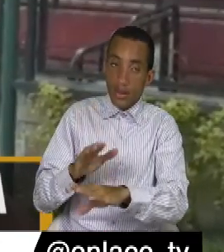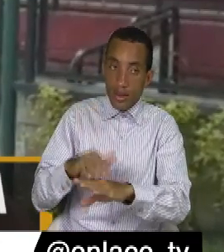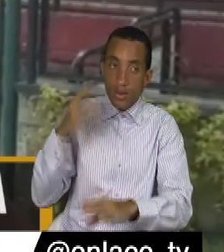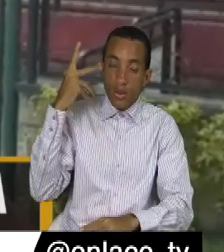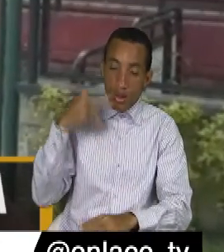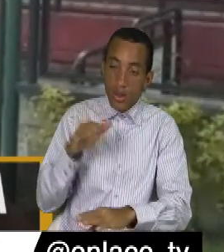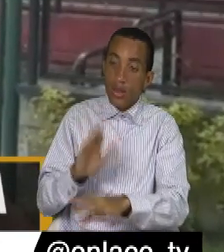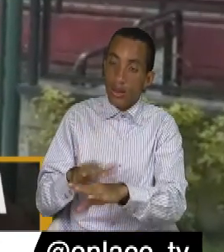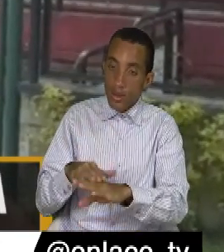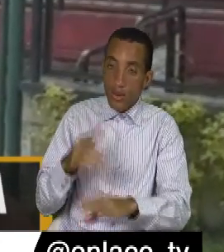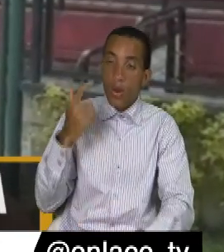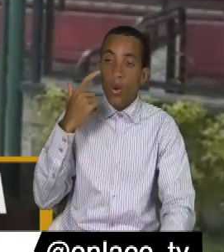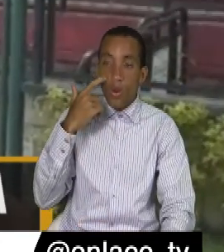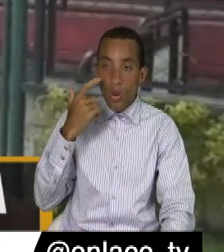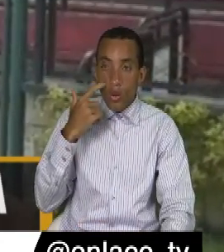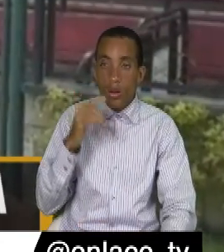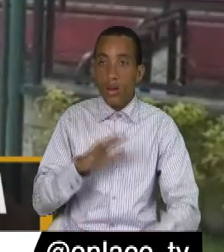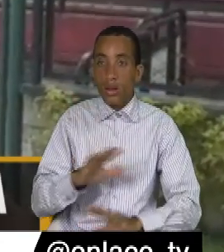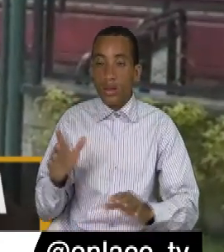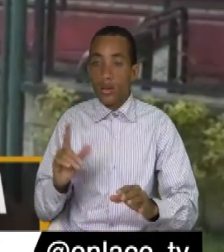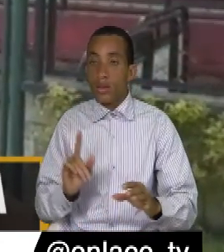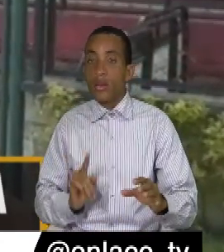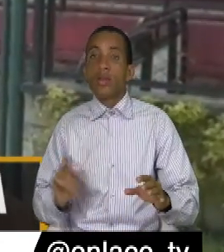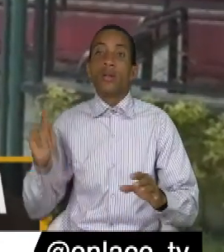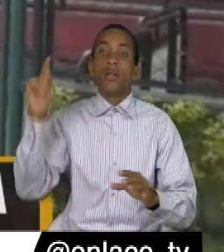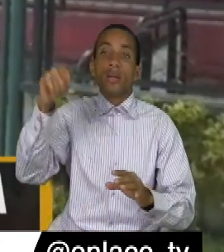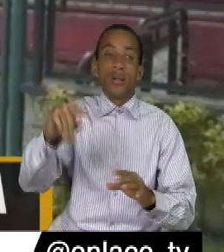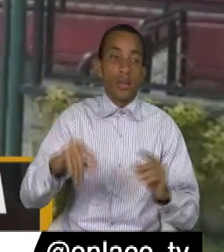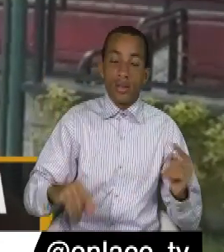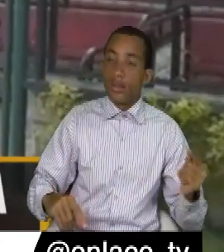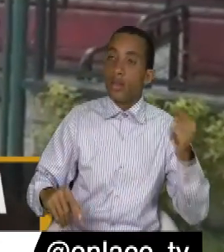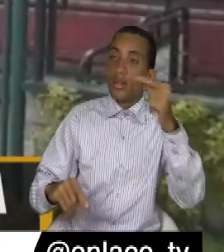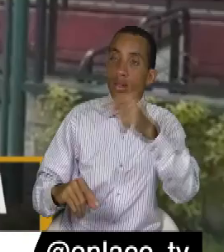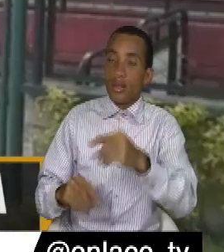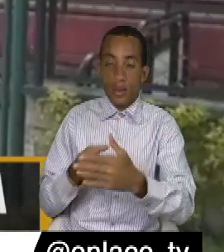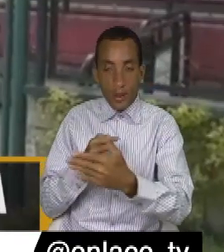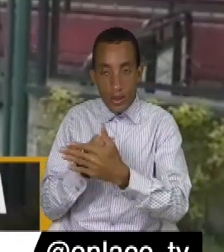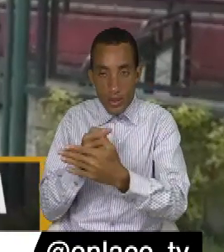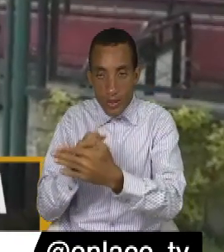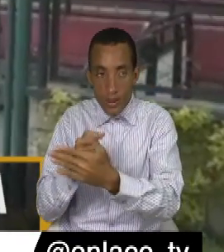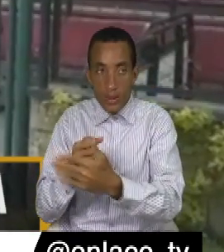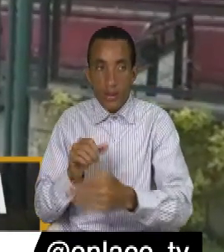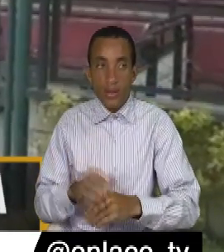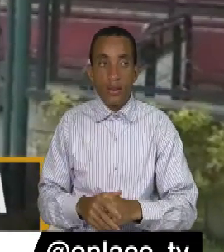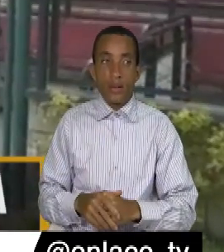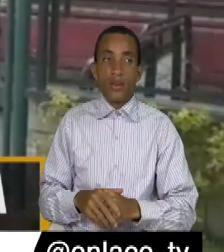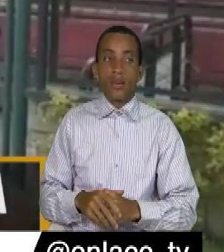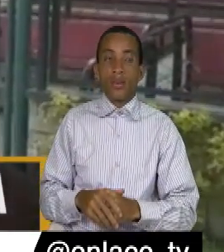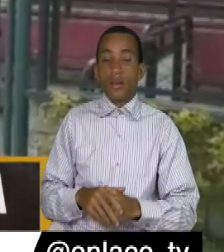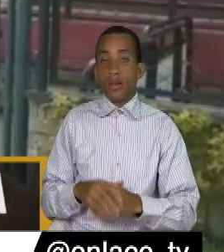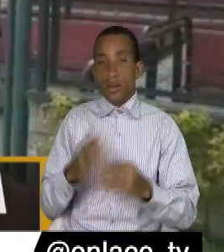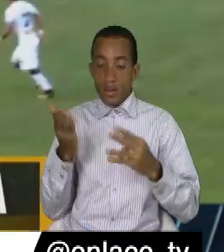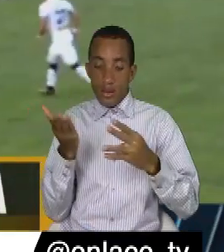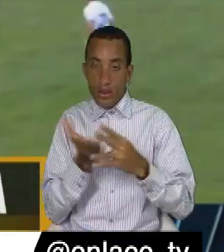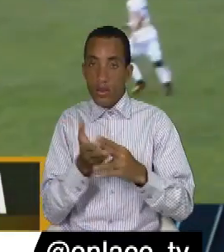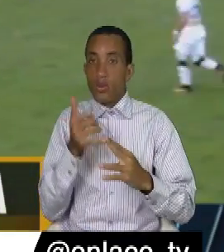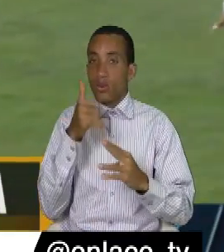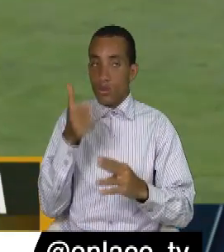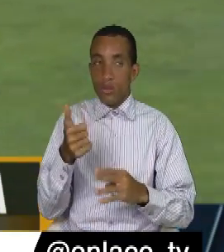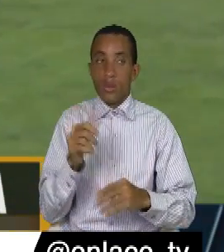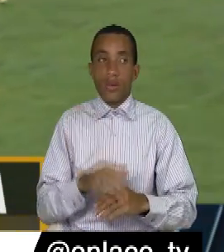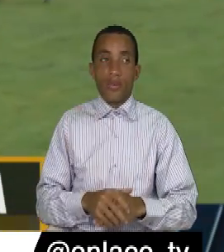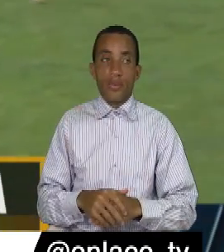entrenos, que no dejar tirar los centros, los saques de banda, estar presionando, y creo que en el segundo tiempo hicieron las cosas mejor.